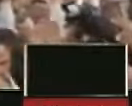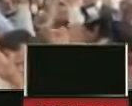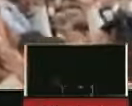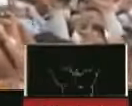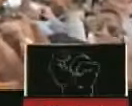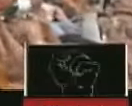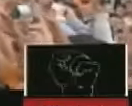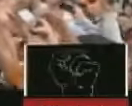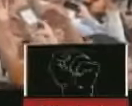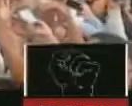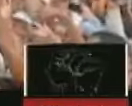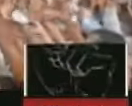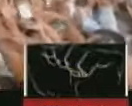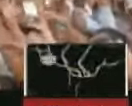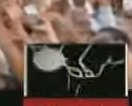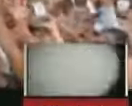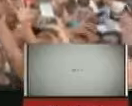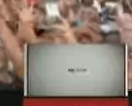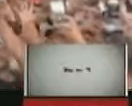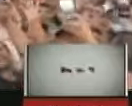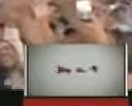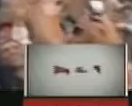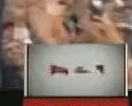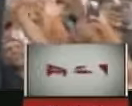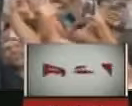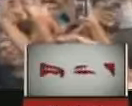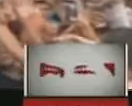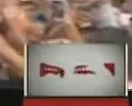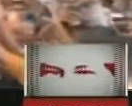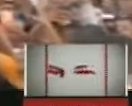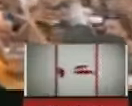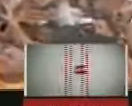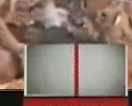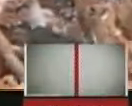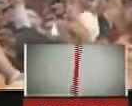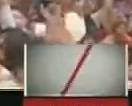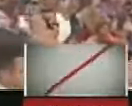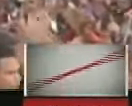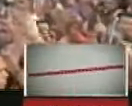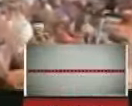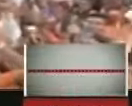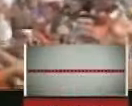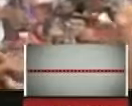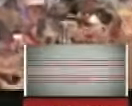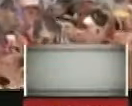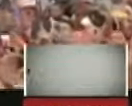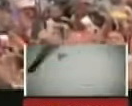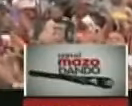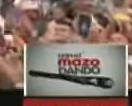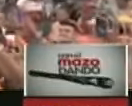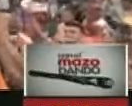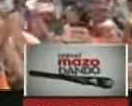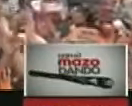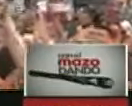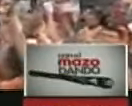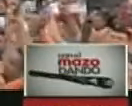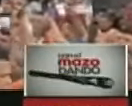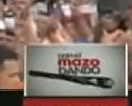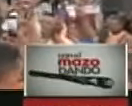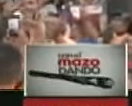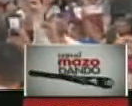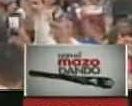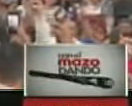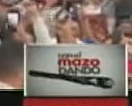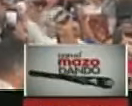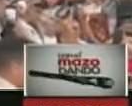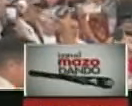convocar a nadie. ¿Ah? Eso sí se pueden llamar los autoconvocados. Eso sí son autoconvocados, de verdad. Ahí no se le pagó